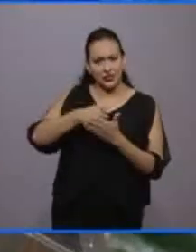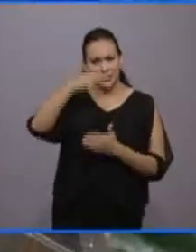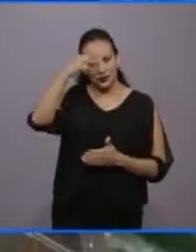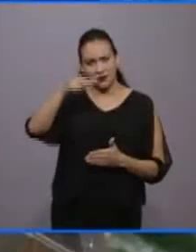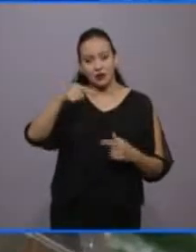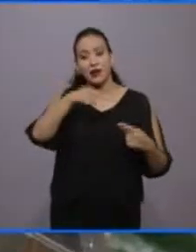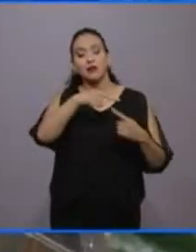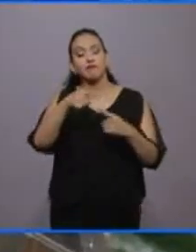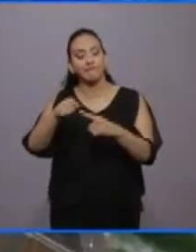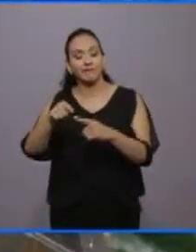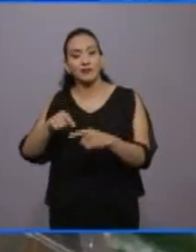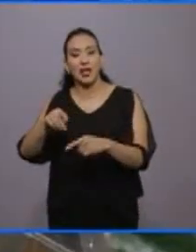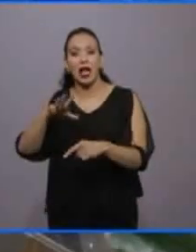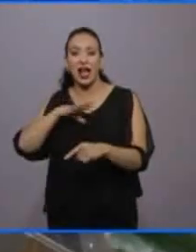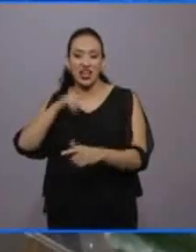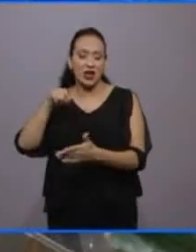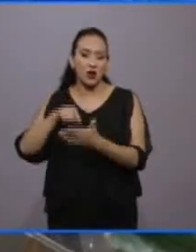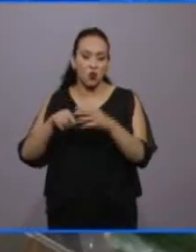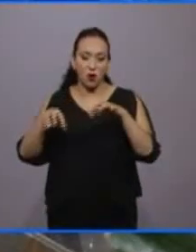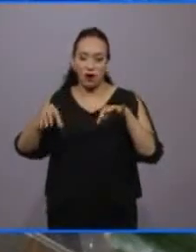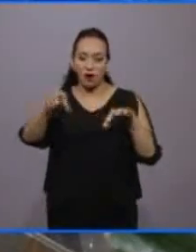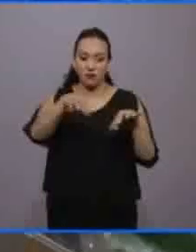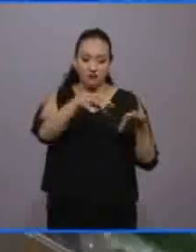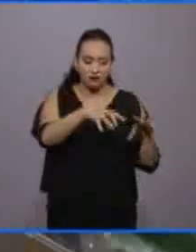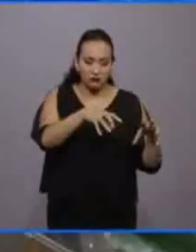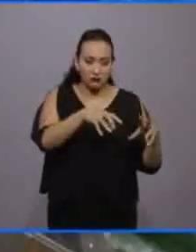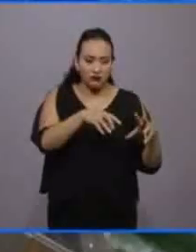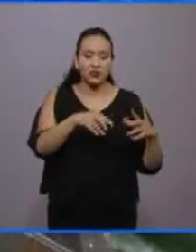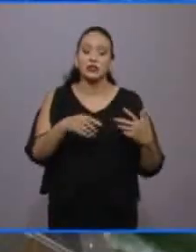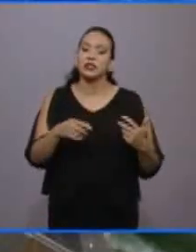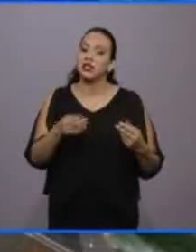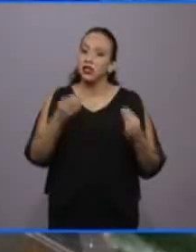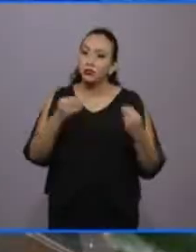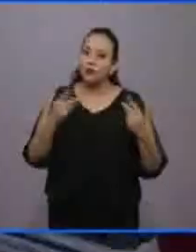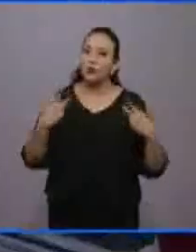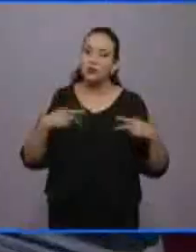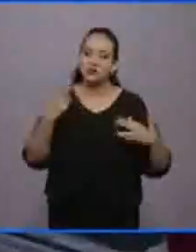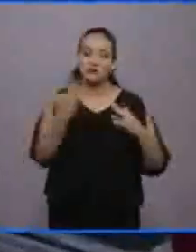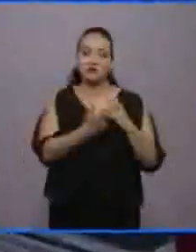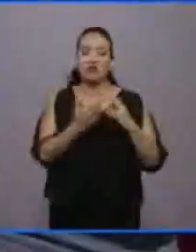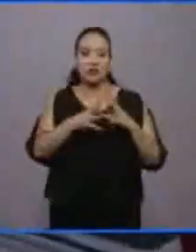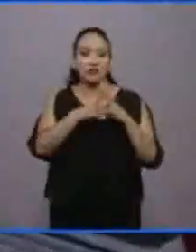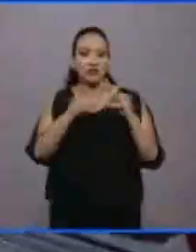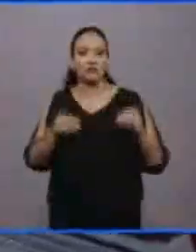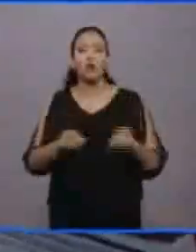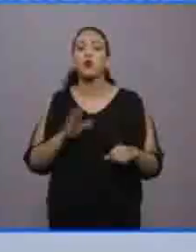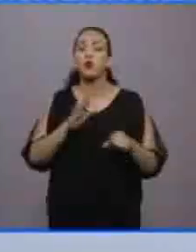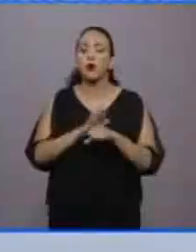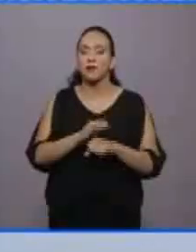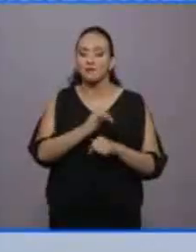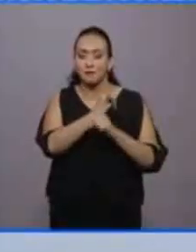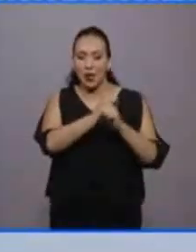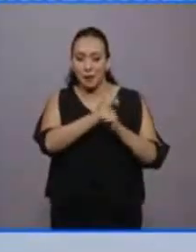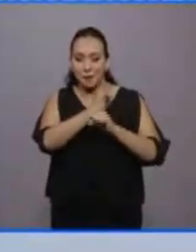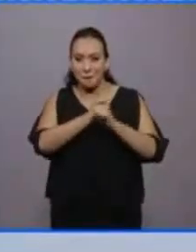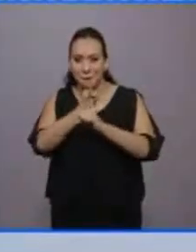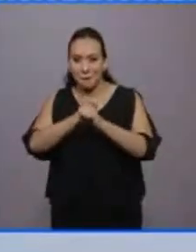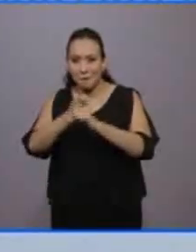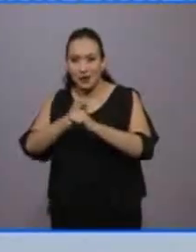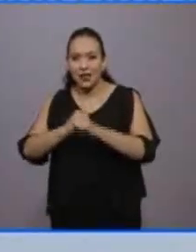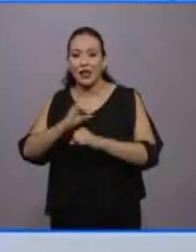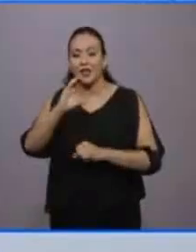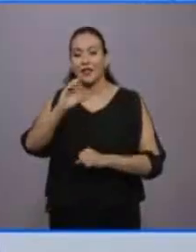están asediados y que muchos han sido liquidados. Se trata de los resultados de la investigación de